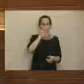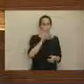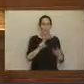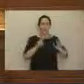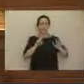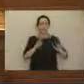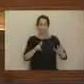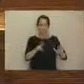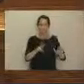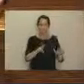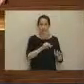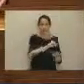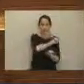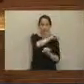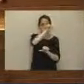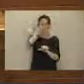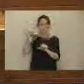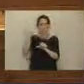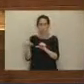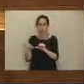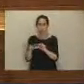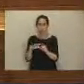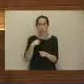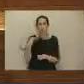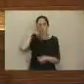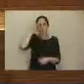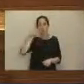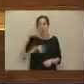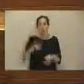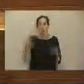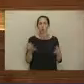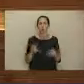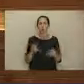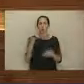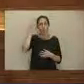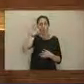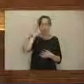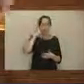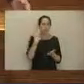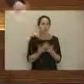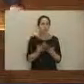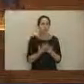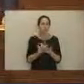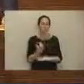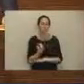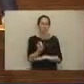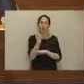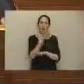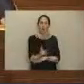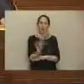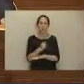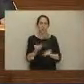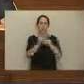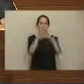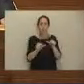Durante todo este periodo, yo creo que, vuelvo a decir, las evidencias científicas apoyan la continuidad de este modelo de